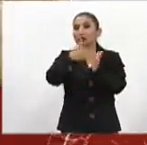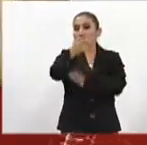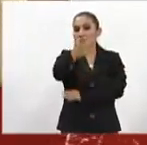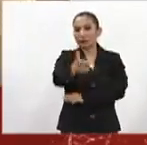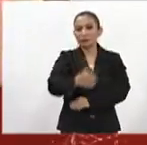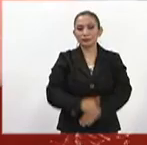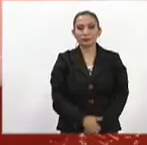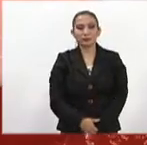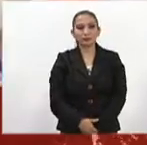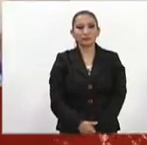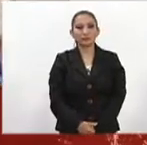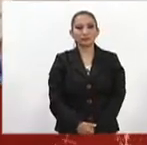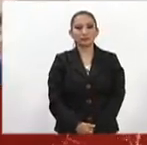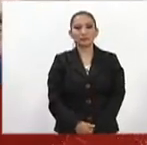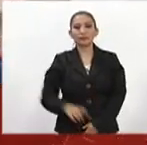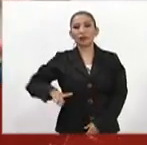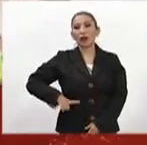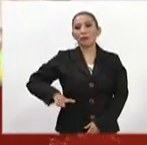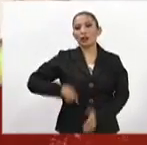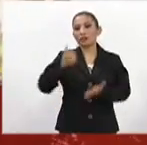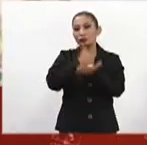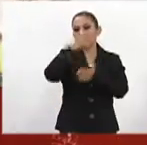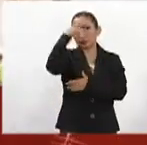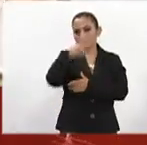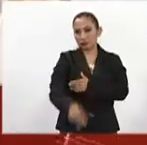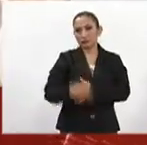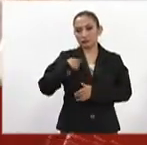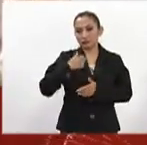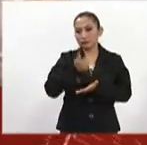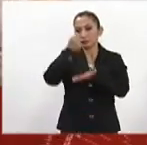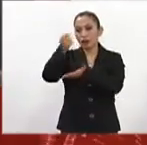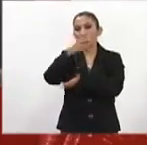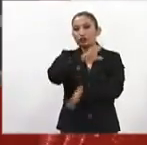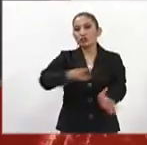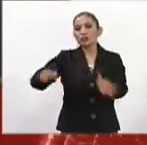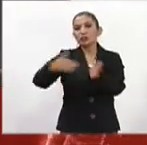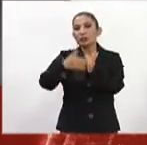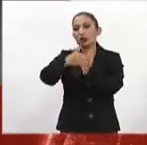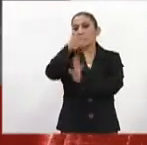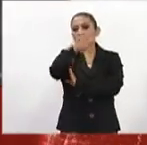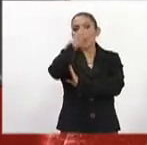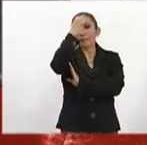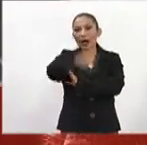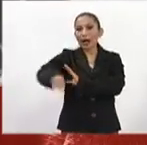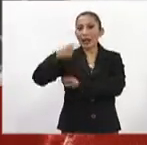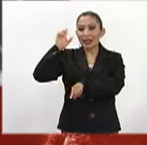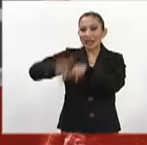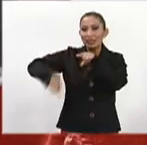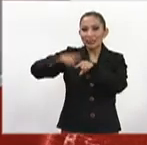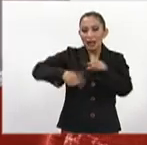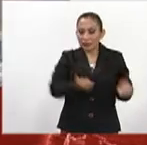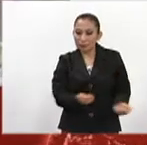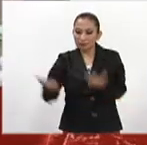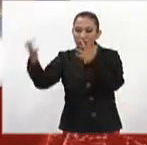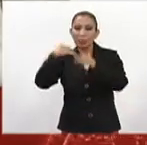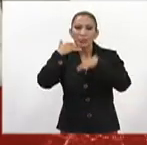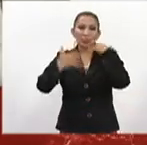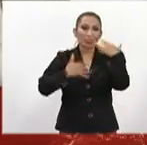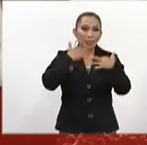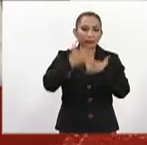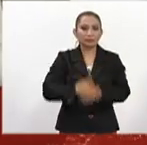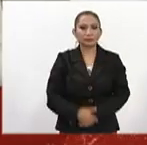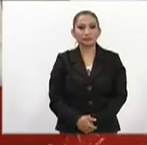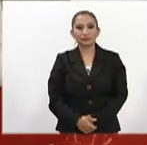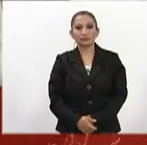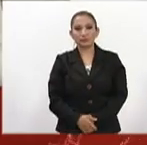de pesos. El gobierno de la Ciudad de México destinará 800 millones de pesos para retirar el cascajo y los escombros.